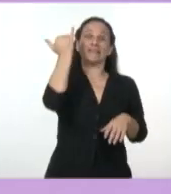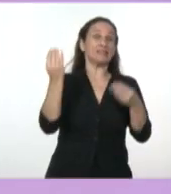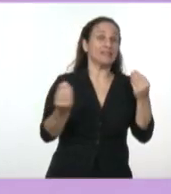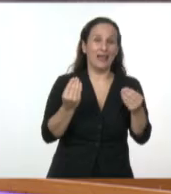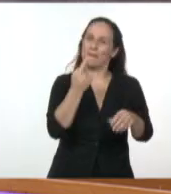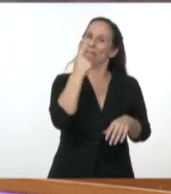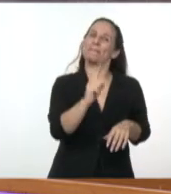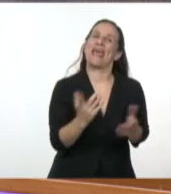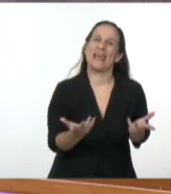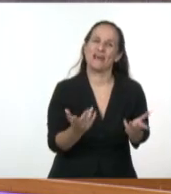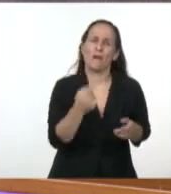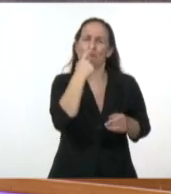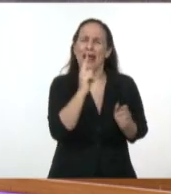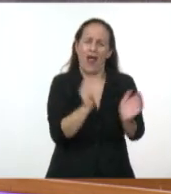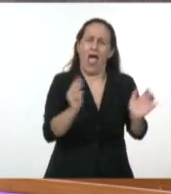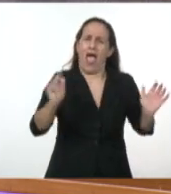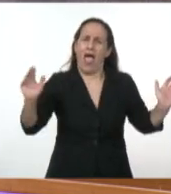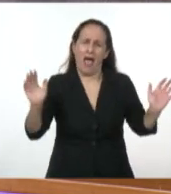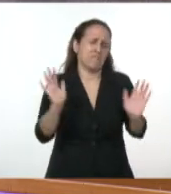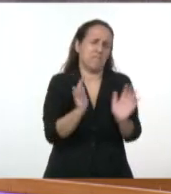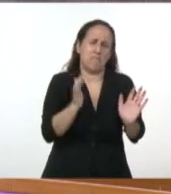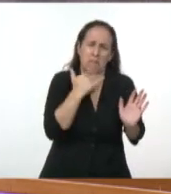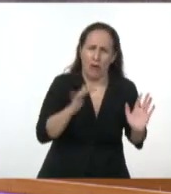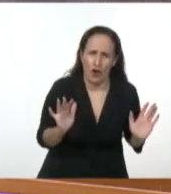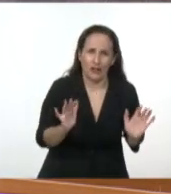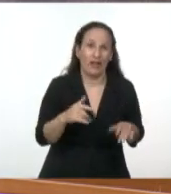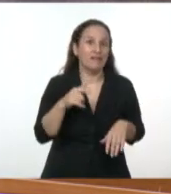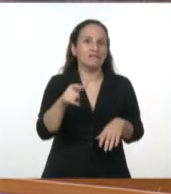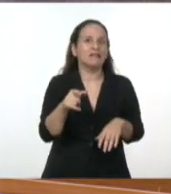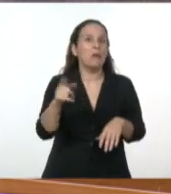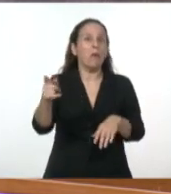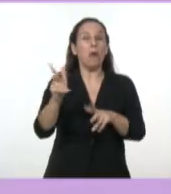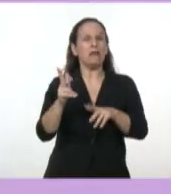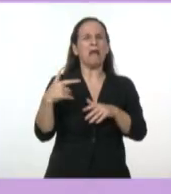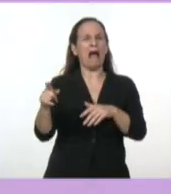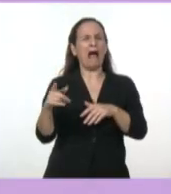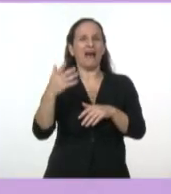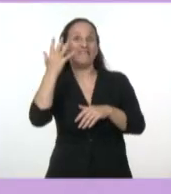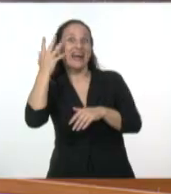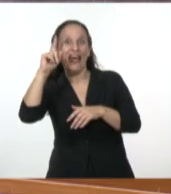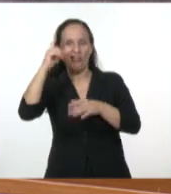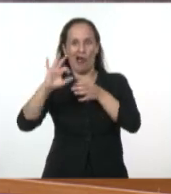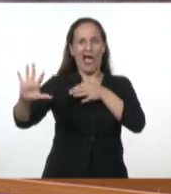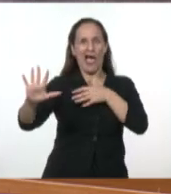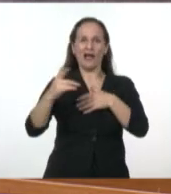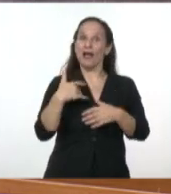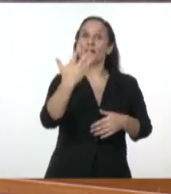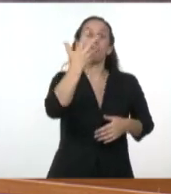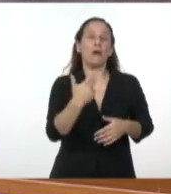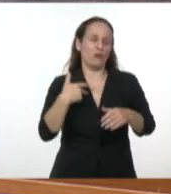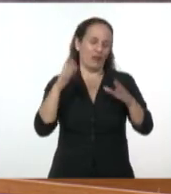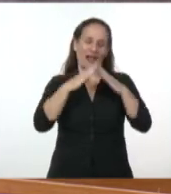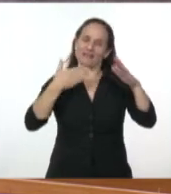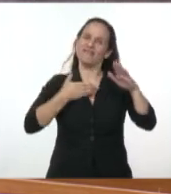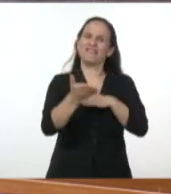sí, los perritos, grandes, chiquitos, no importa mucho el tamaño. Vos decís que te gusta que sean como más independientes. Bueno, a mí me gusta entrar a casa, que venga el